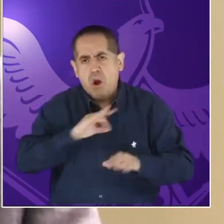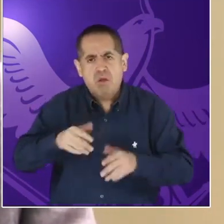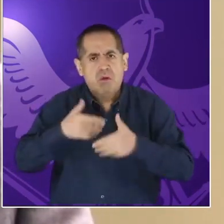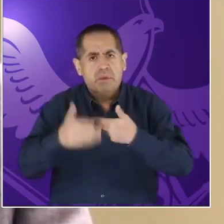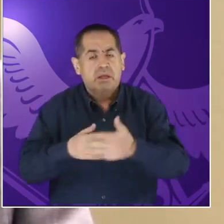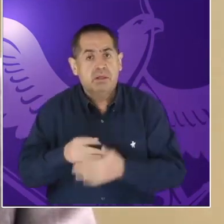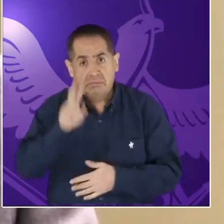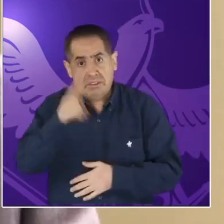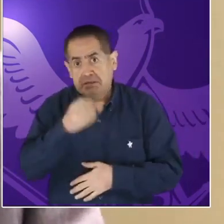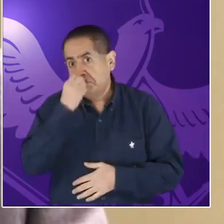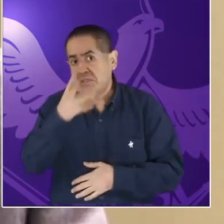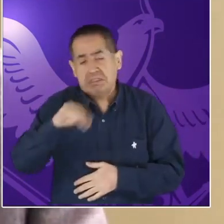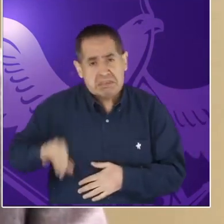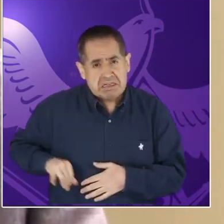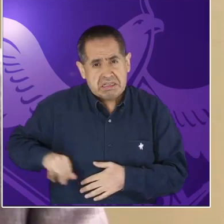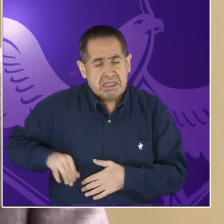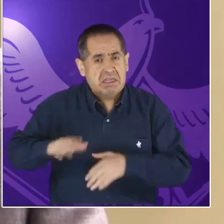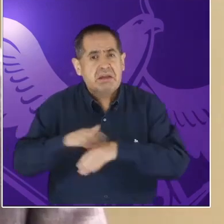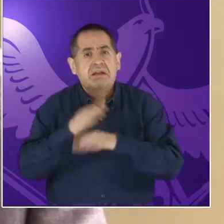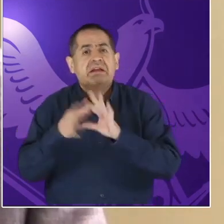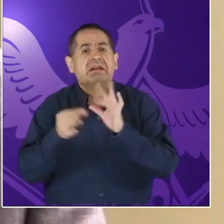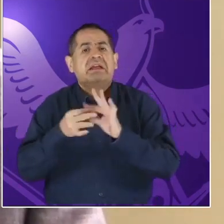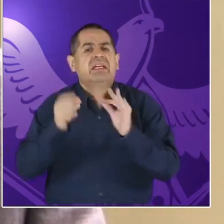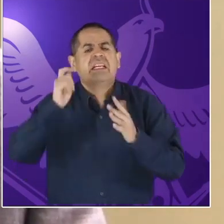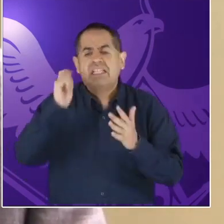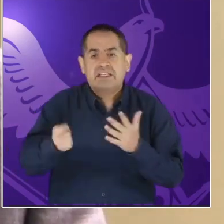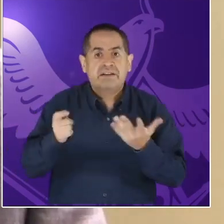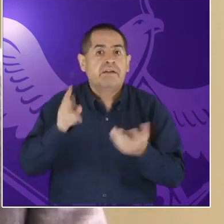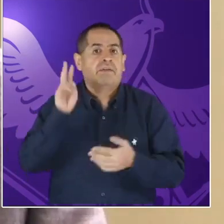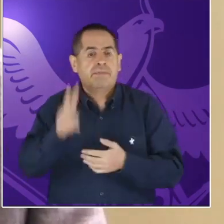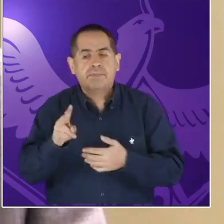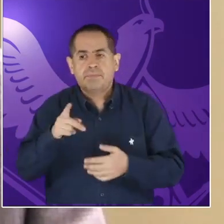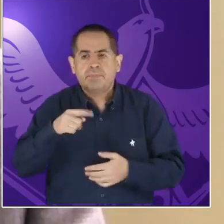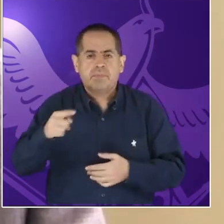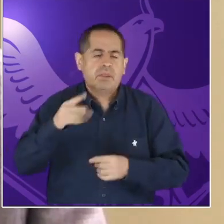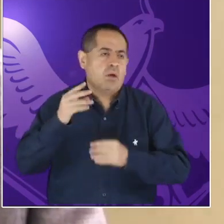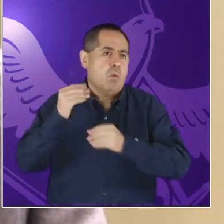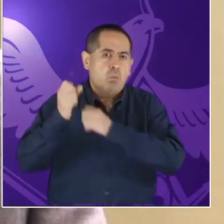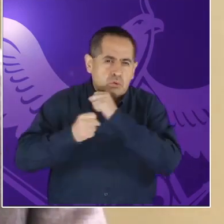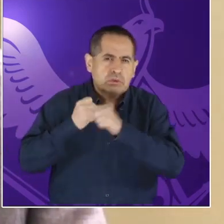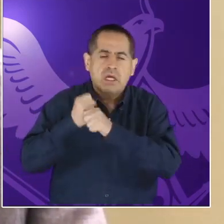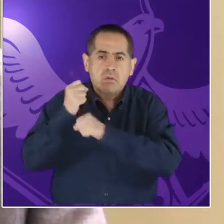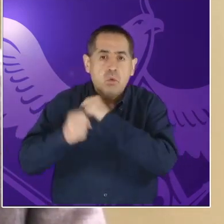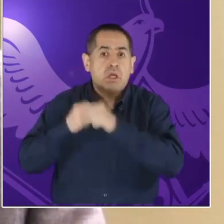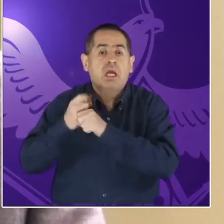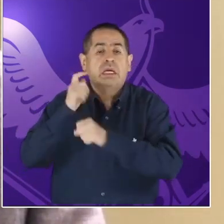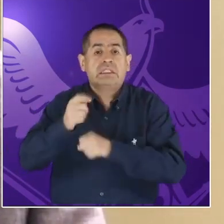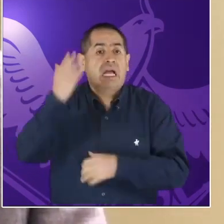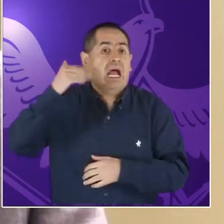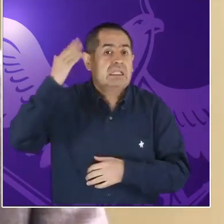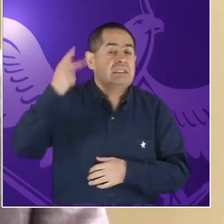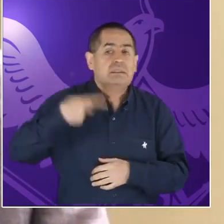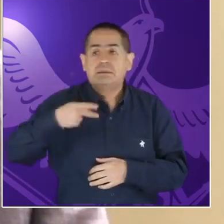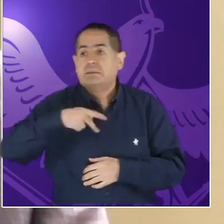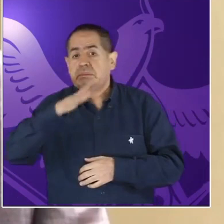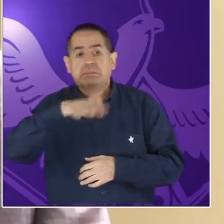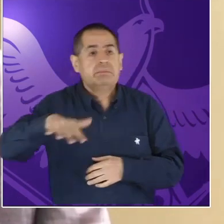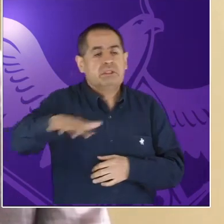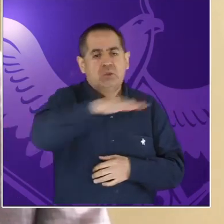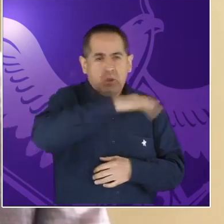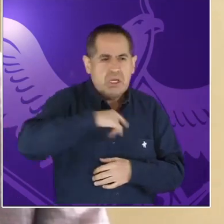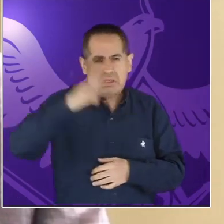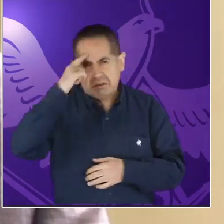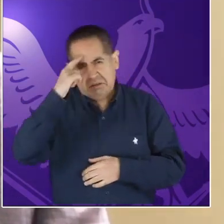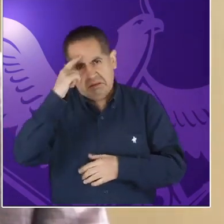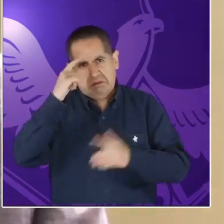por ejemplo, ¿no? Entonces es muy interesante porque eso significa que en realidad los años en que la